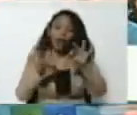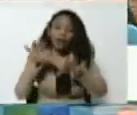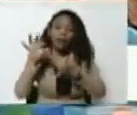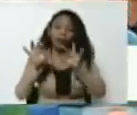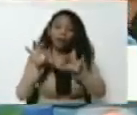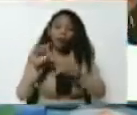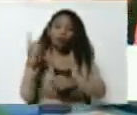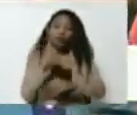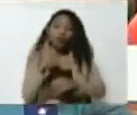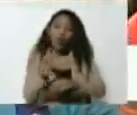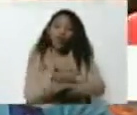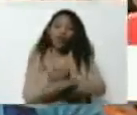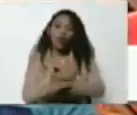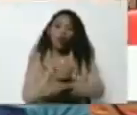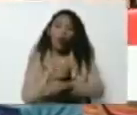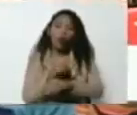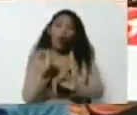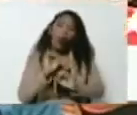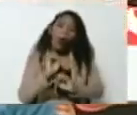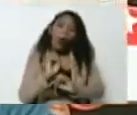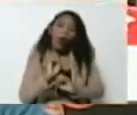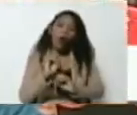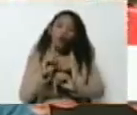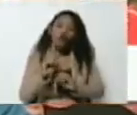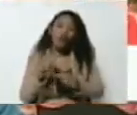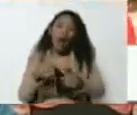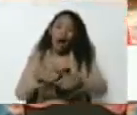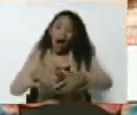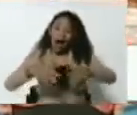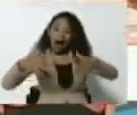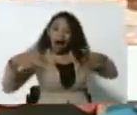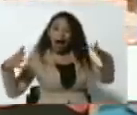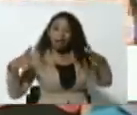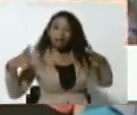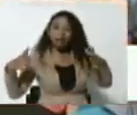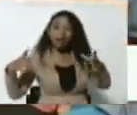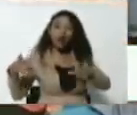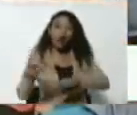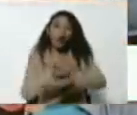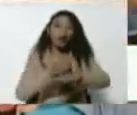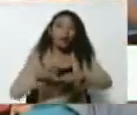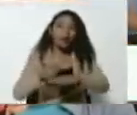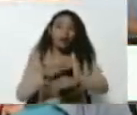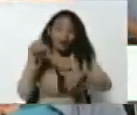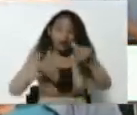solo gobernadores o vamos a una mega elección de gobernadores y alcaldes.